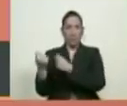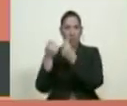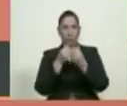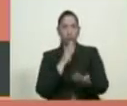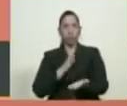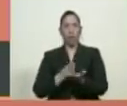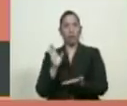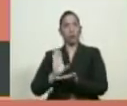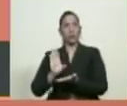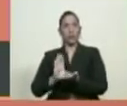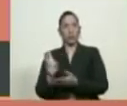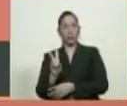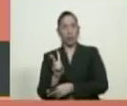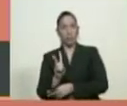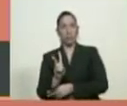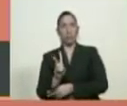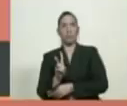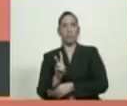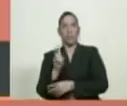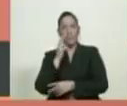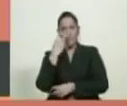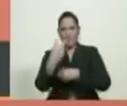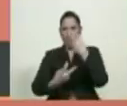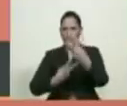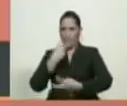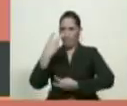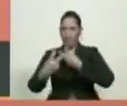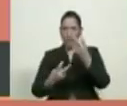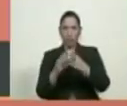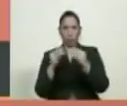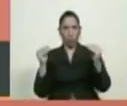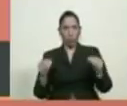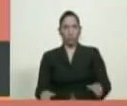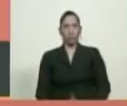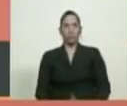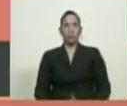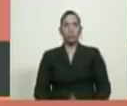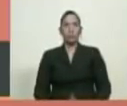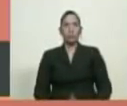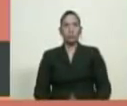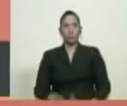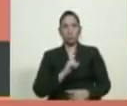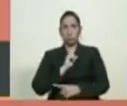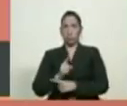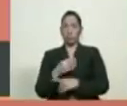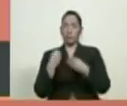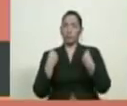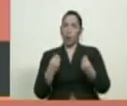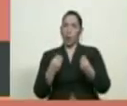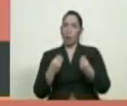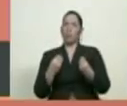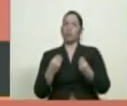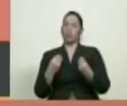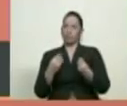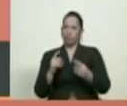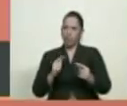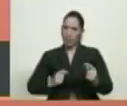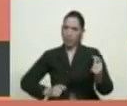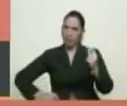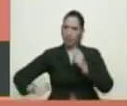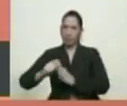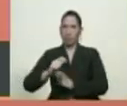Central monitorearán todo lo correspondiente a la demanda para ver cómo va el volumen de transacciones, iniciando